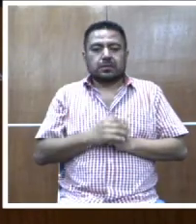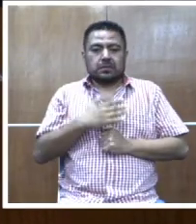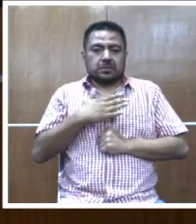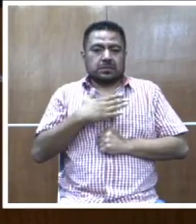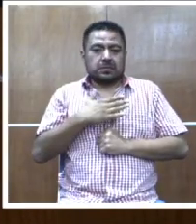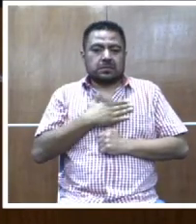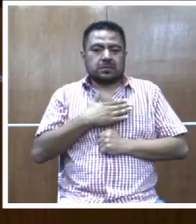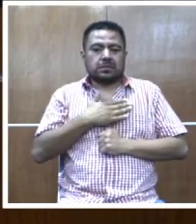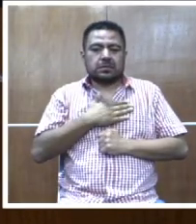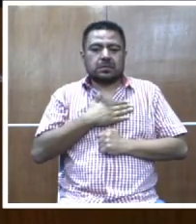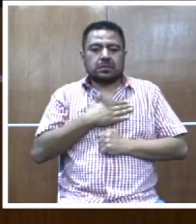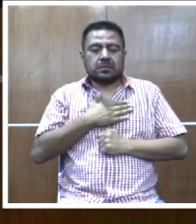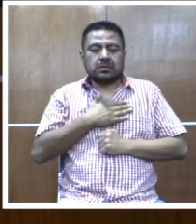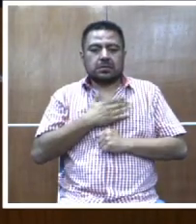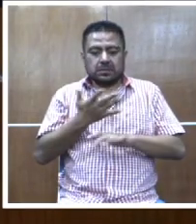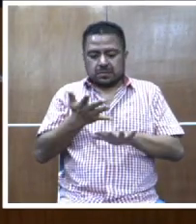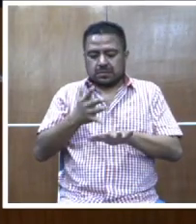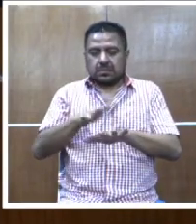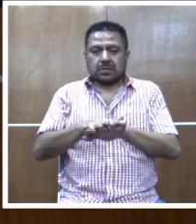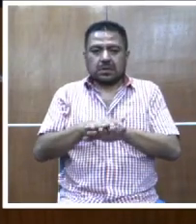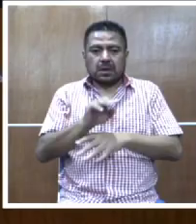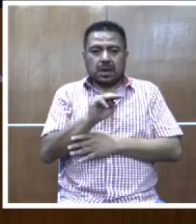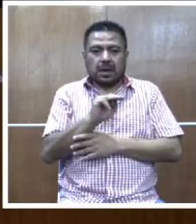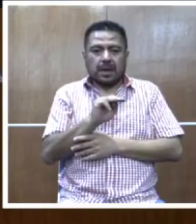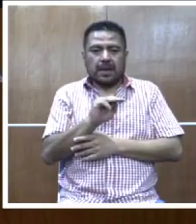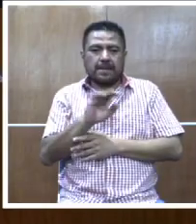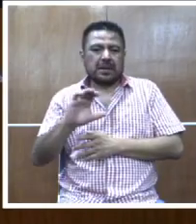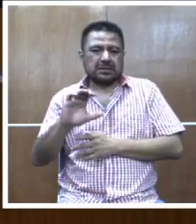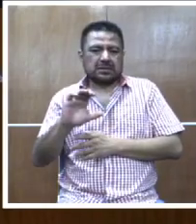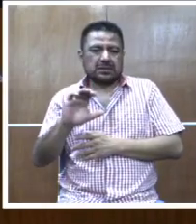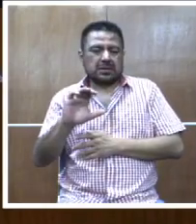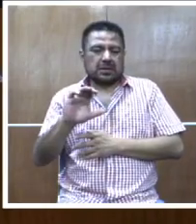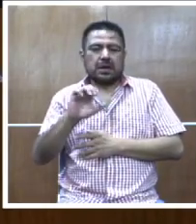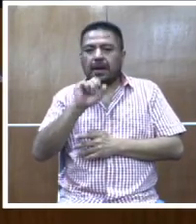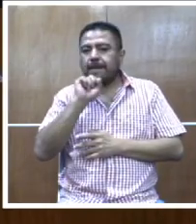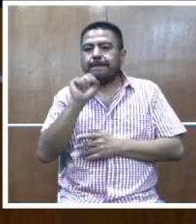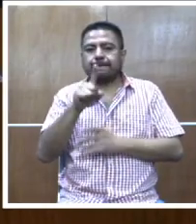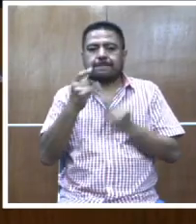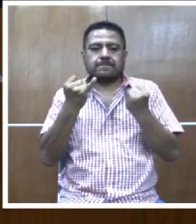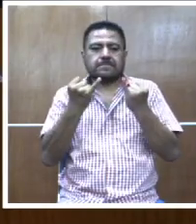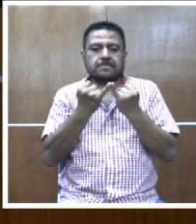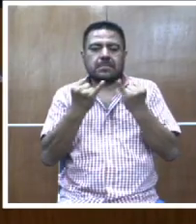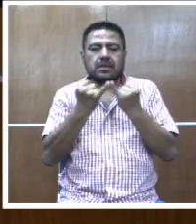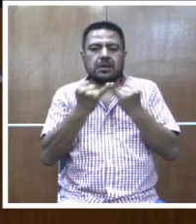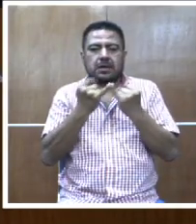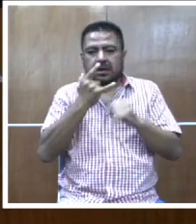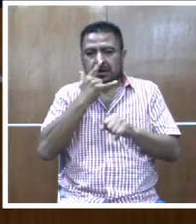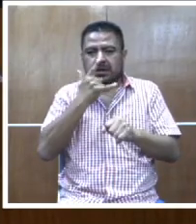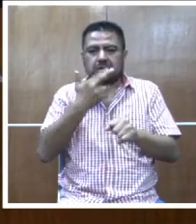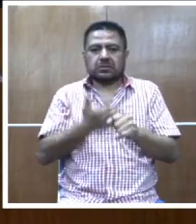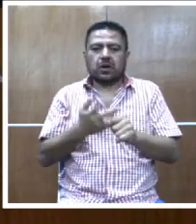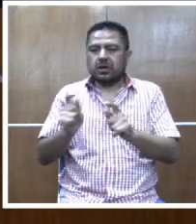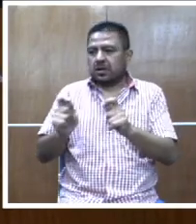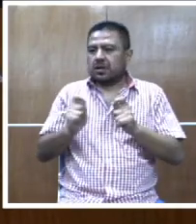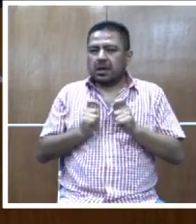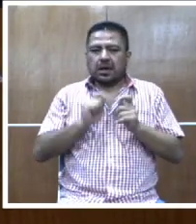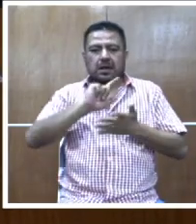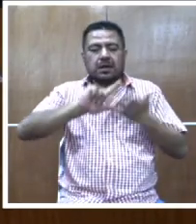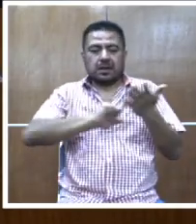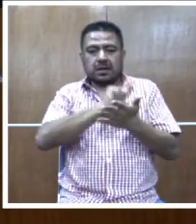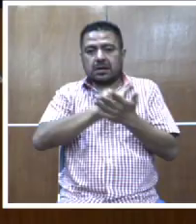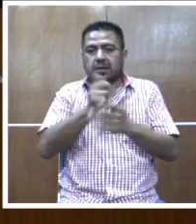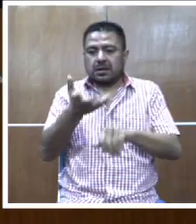de diputada, integrante de Movimiento Ciudadano y con las facultades que me confieren las leyes,